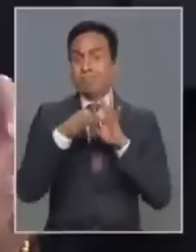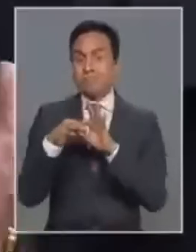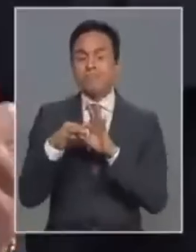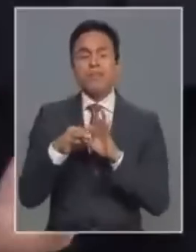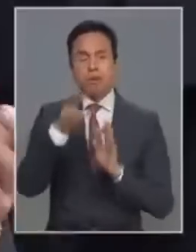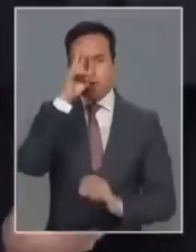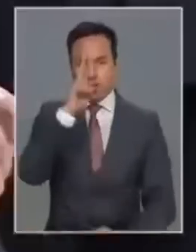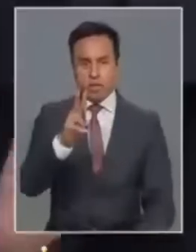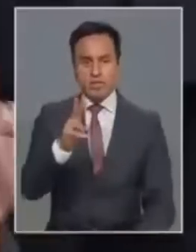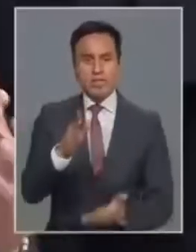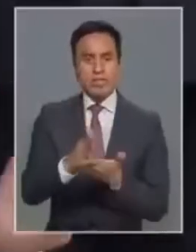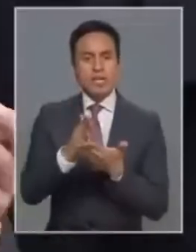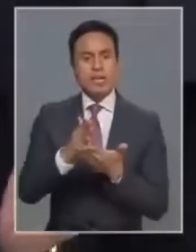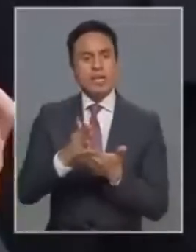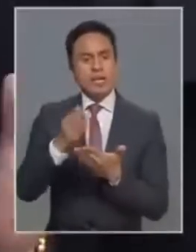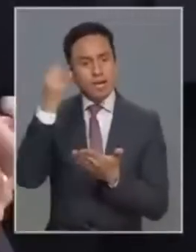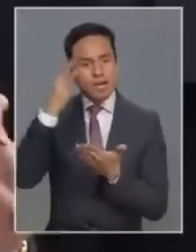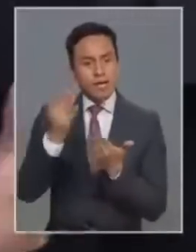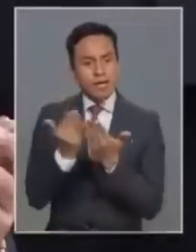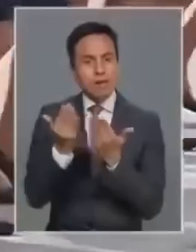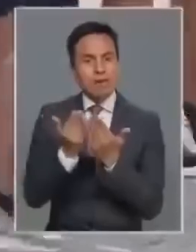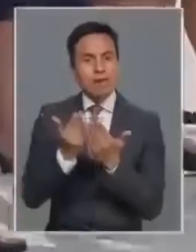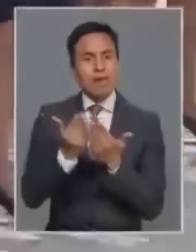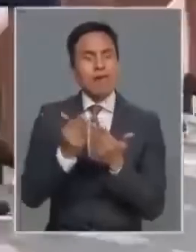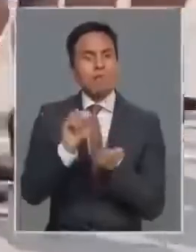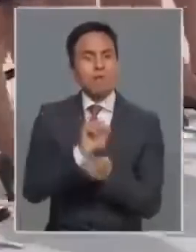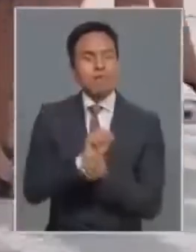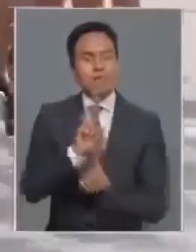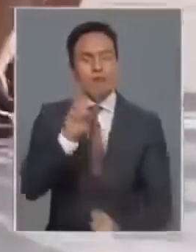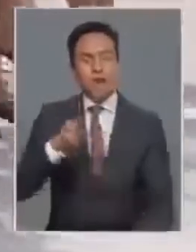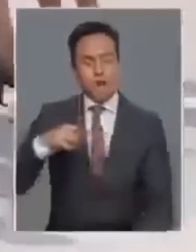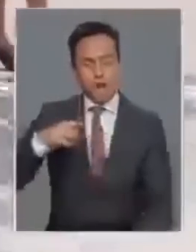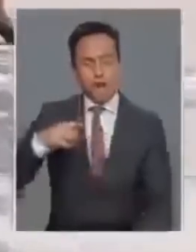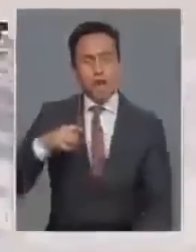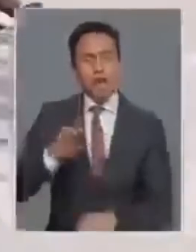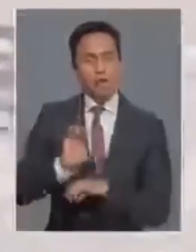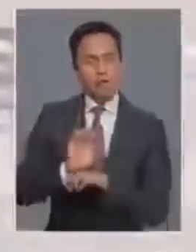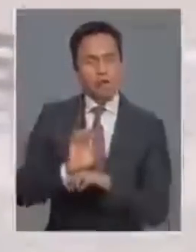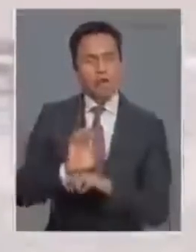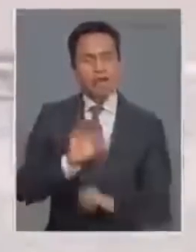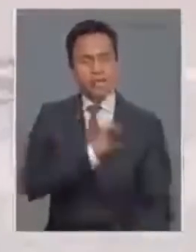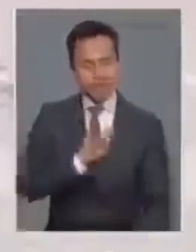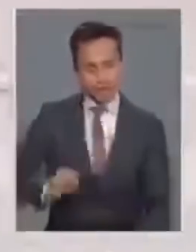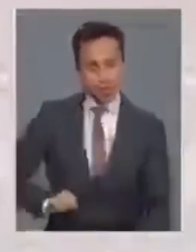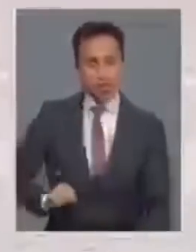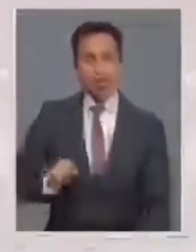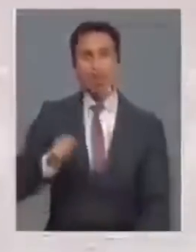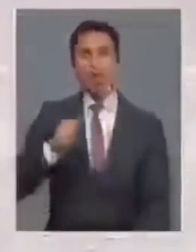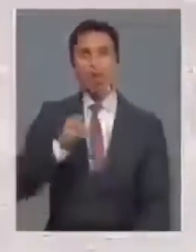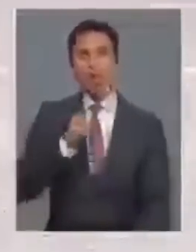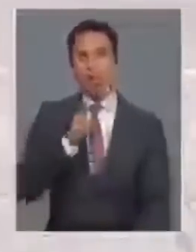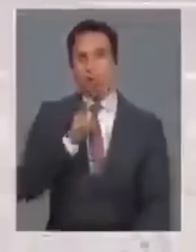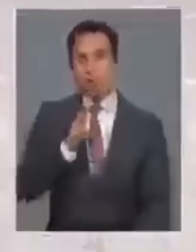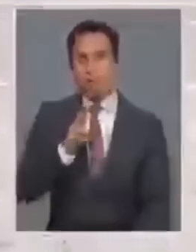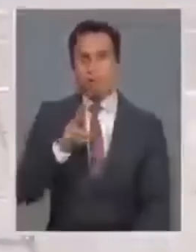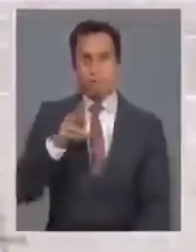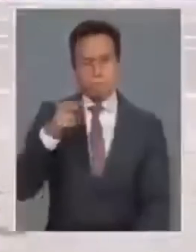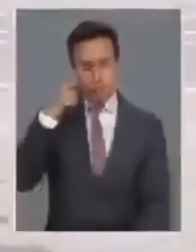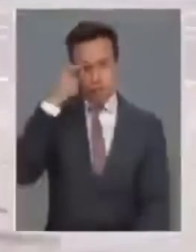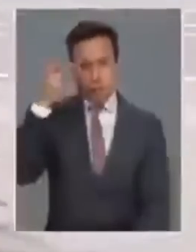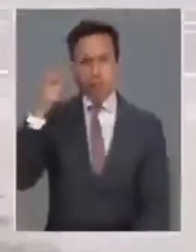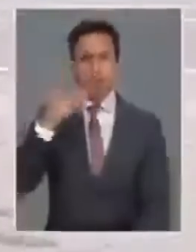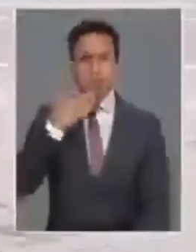en la sección de alumnos becarios de las hermanas repúblicas de Ecuador, El Salvador, Honduras, también becarios. Y Panamá.